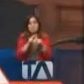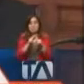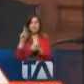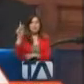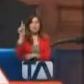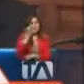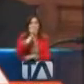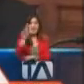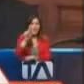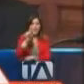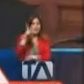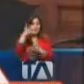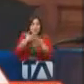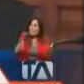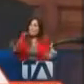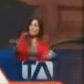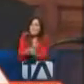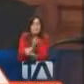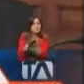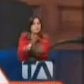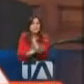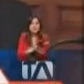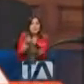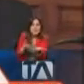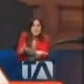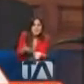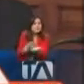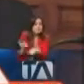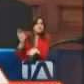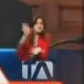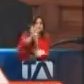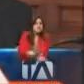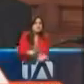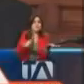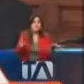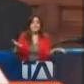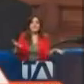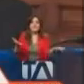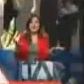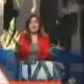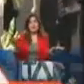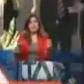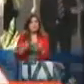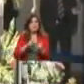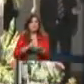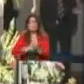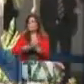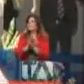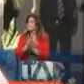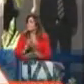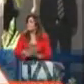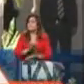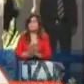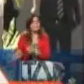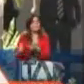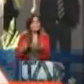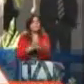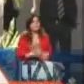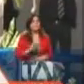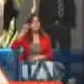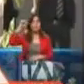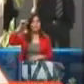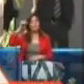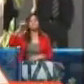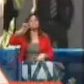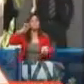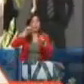a poner la totalidad. Ahora sí, sin fanfarria, sin fiesta. Además, tras la reunión, el gobierno accedió a